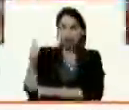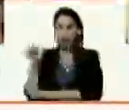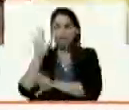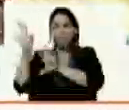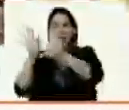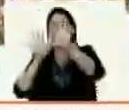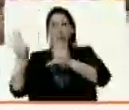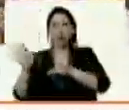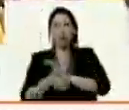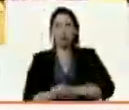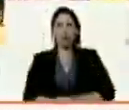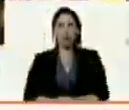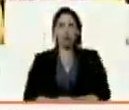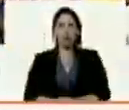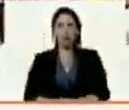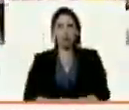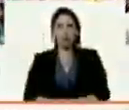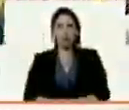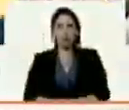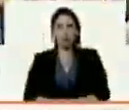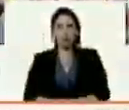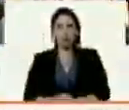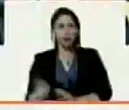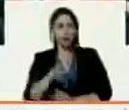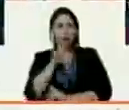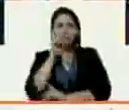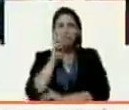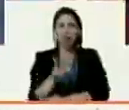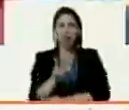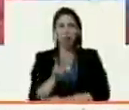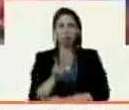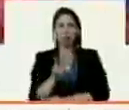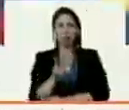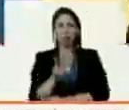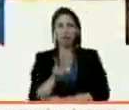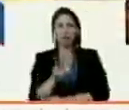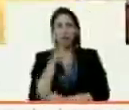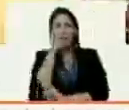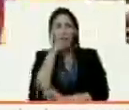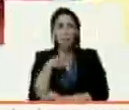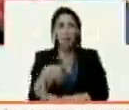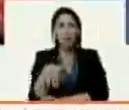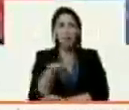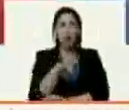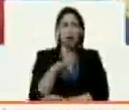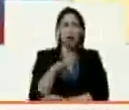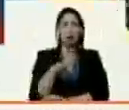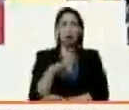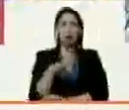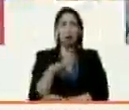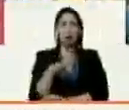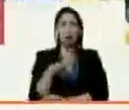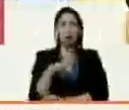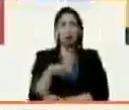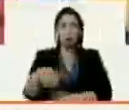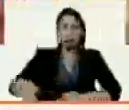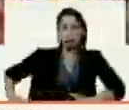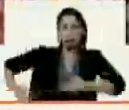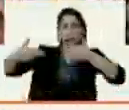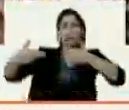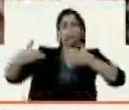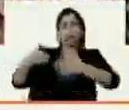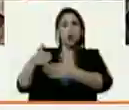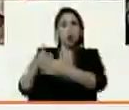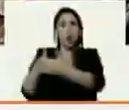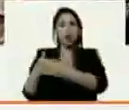países. No se dan cuenta que los pueblos se están alzando contra el mayor opresor, que es